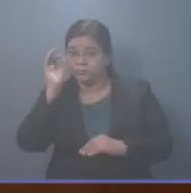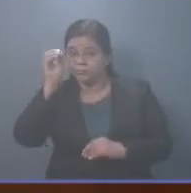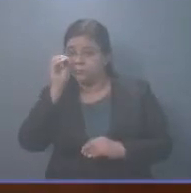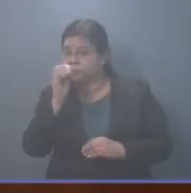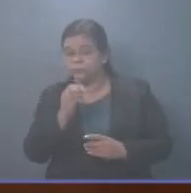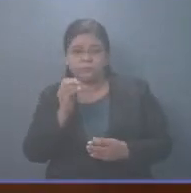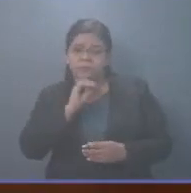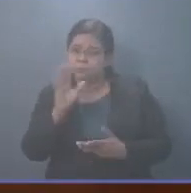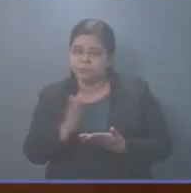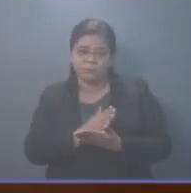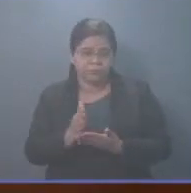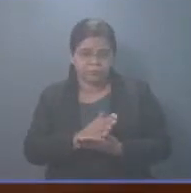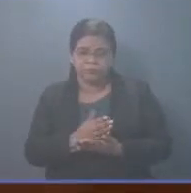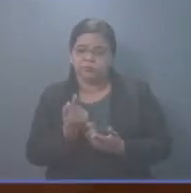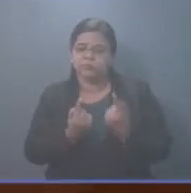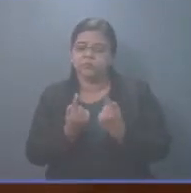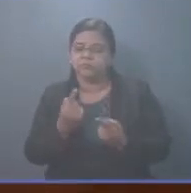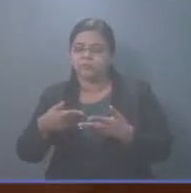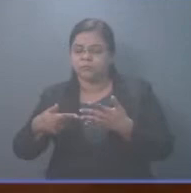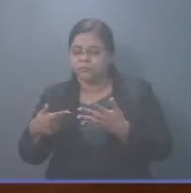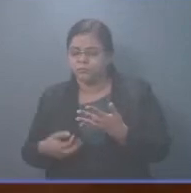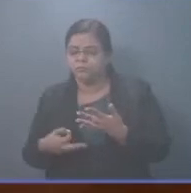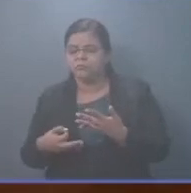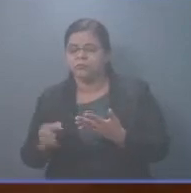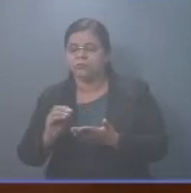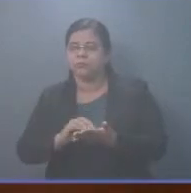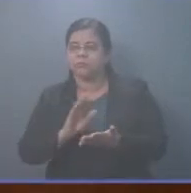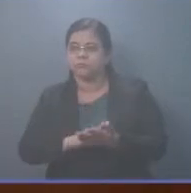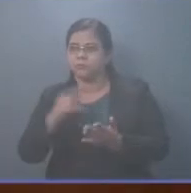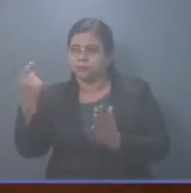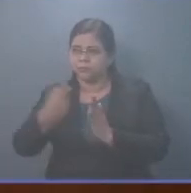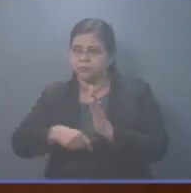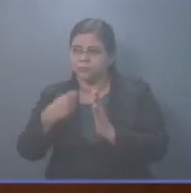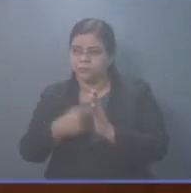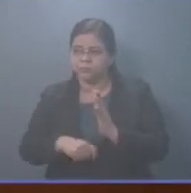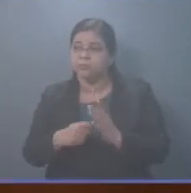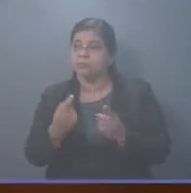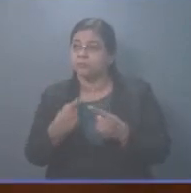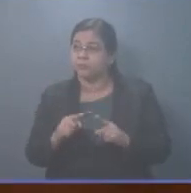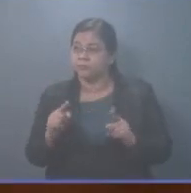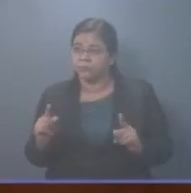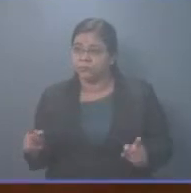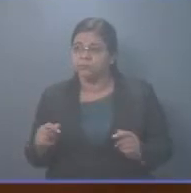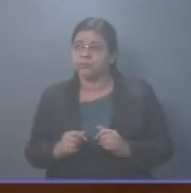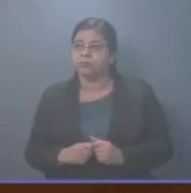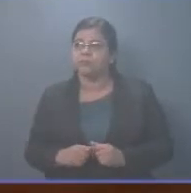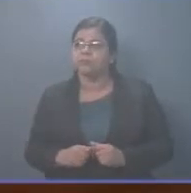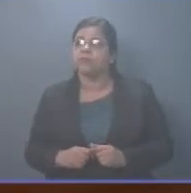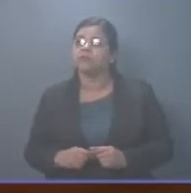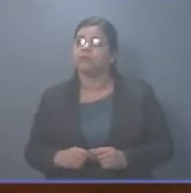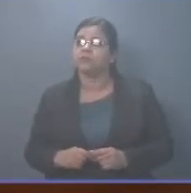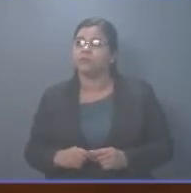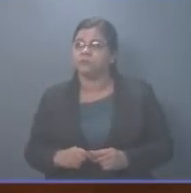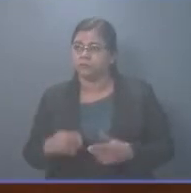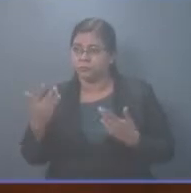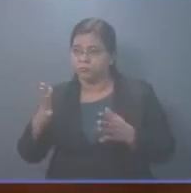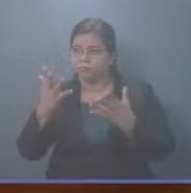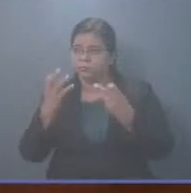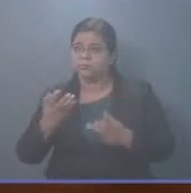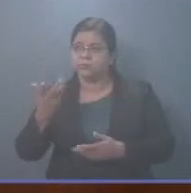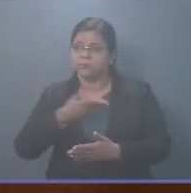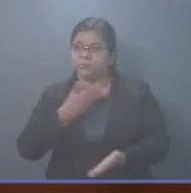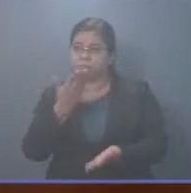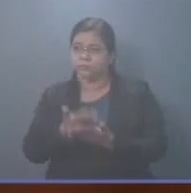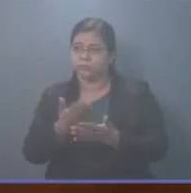dice en qué cuerpo normativo están tipificadas estas sanciones. Al respecto, el equipo técnico estaría proponiendo la